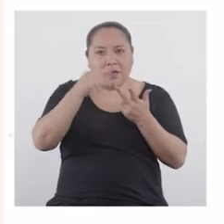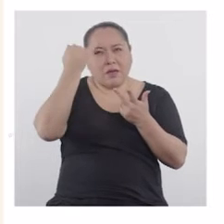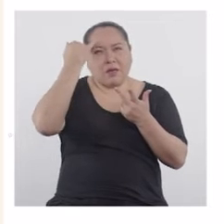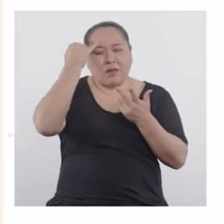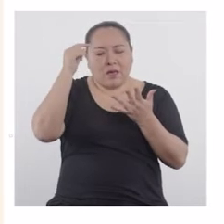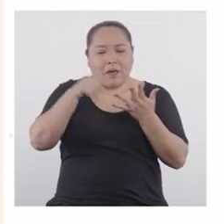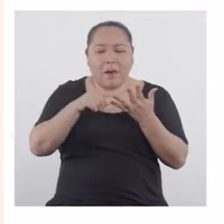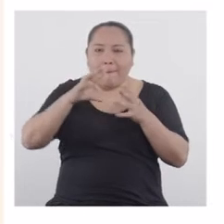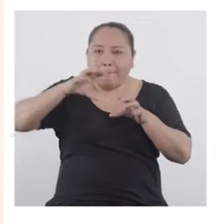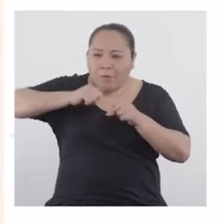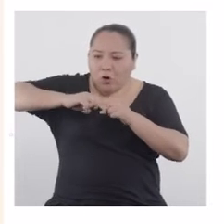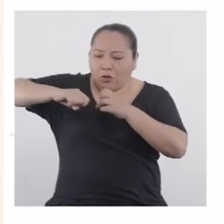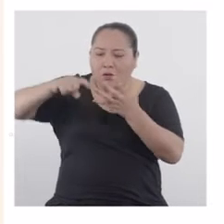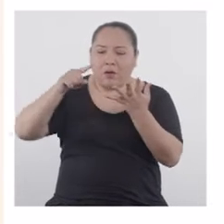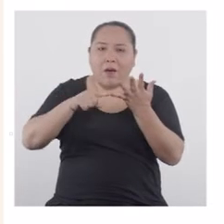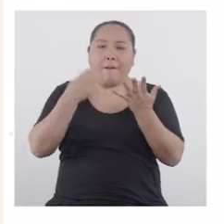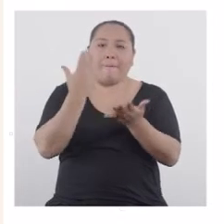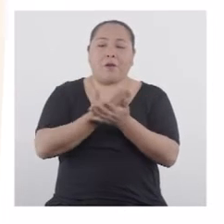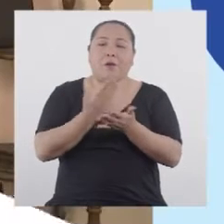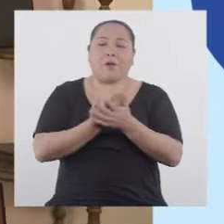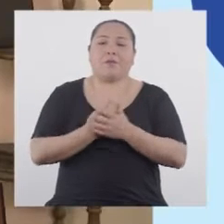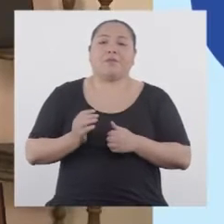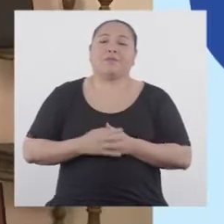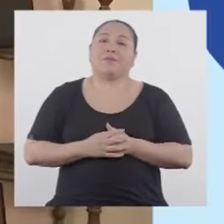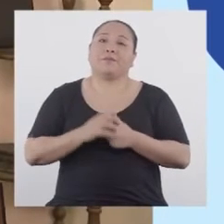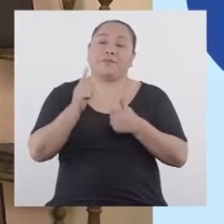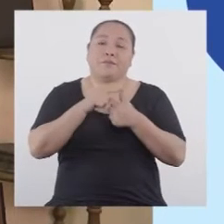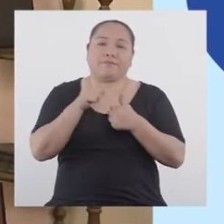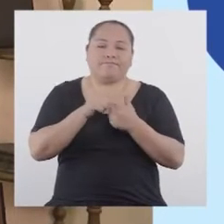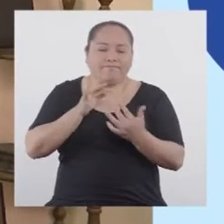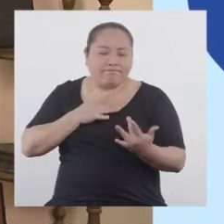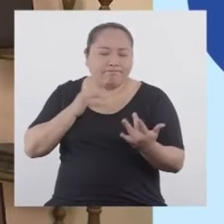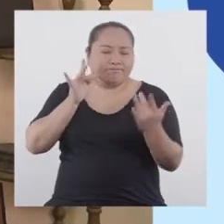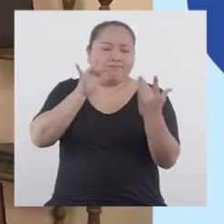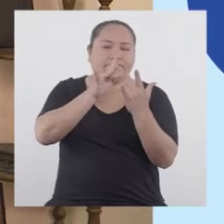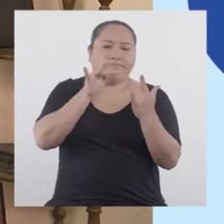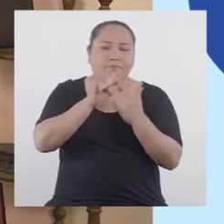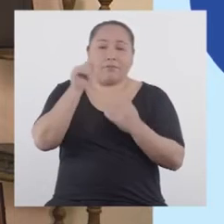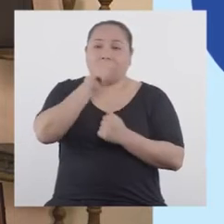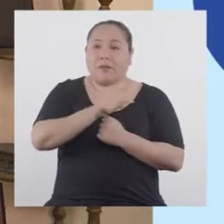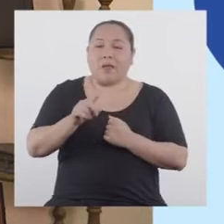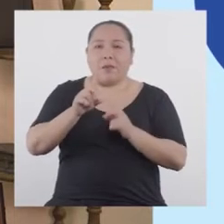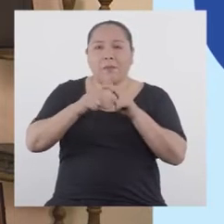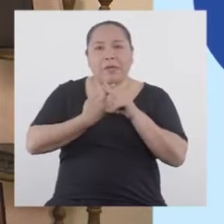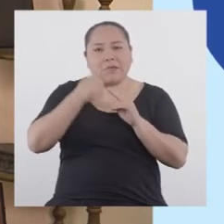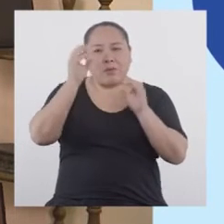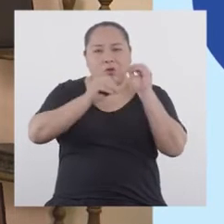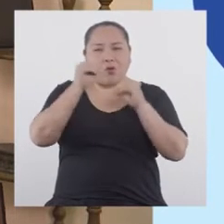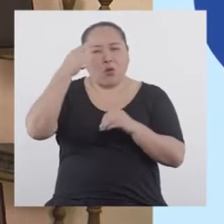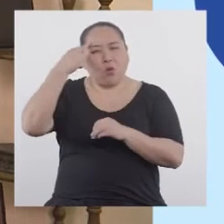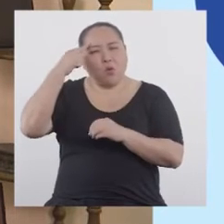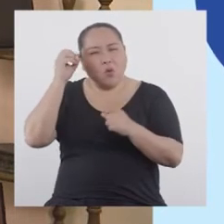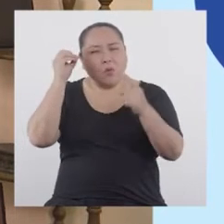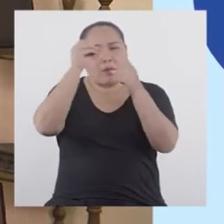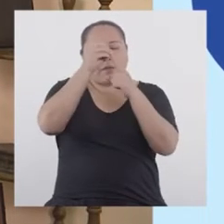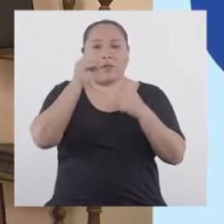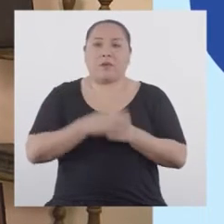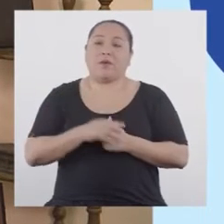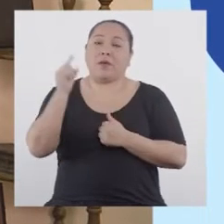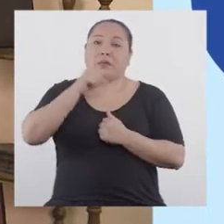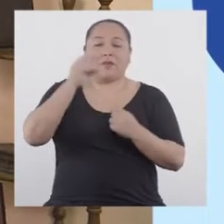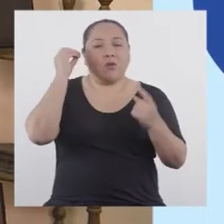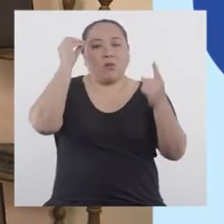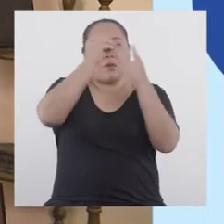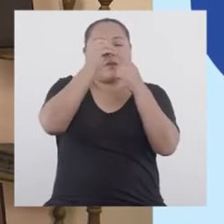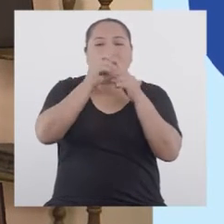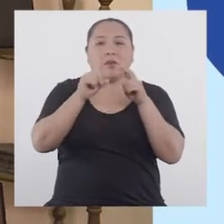idear, prototipar y probar. En la fase empatizar, se empieza definiendo un desafío.